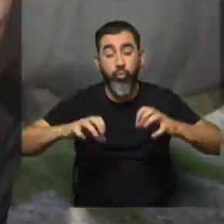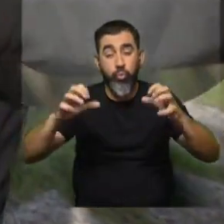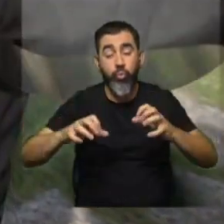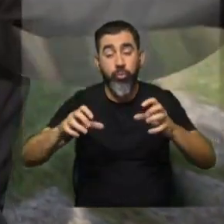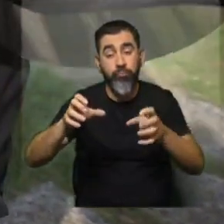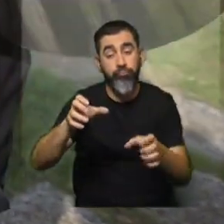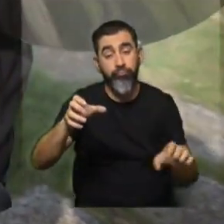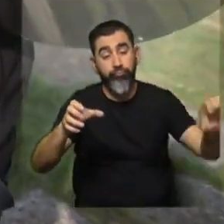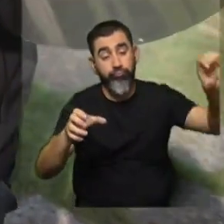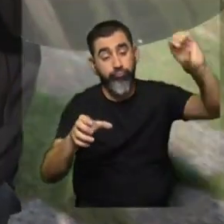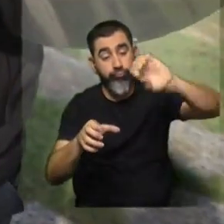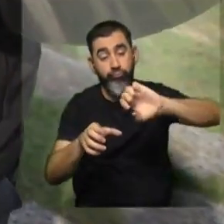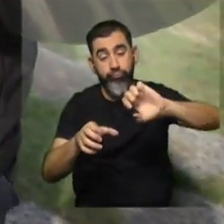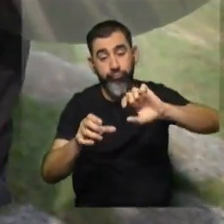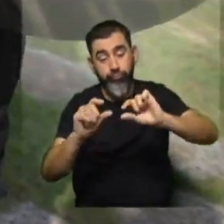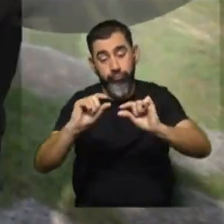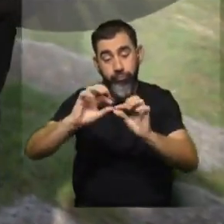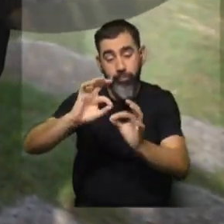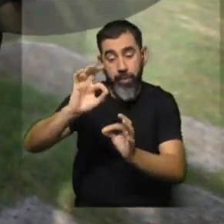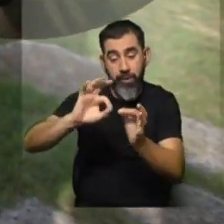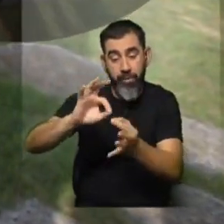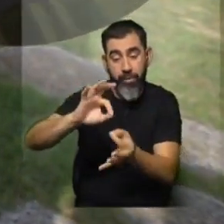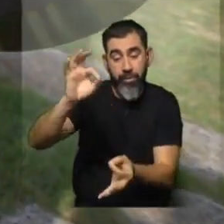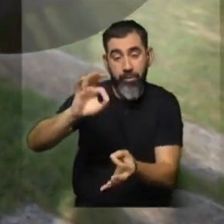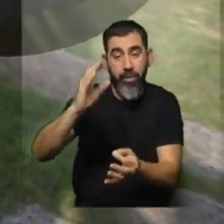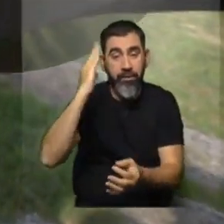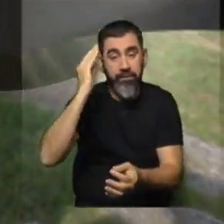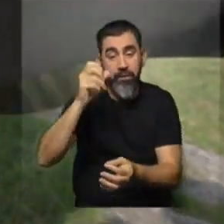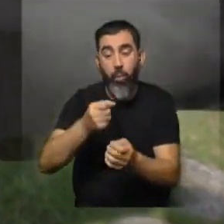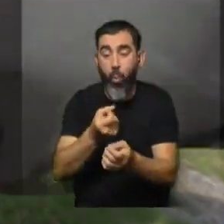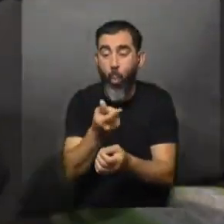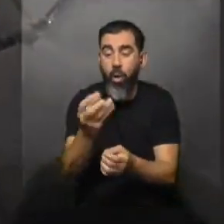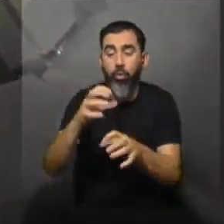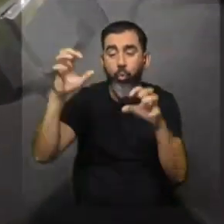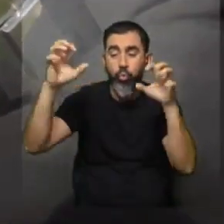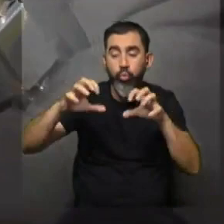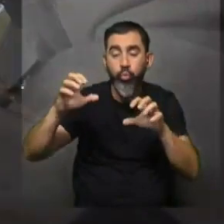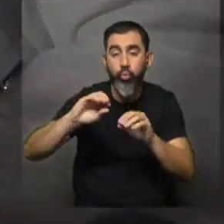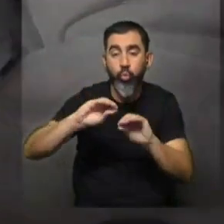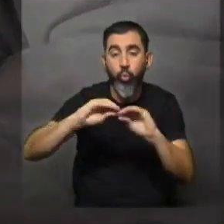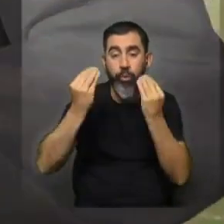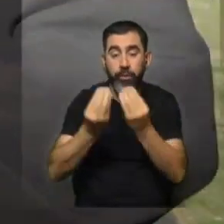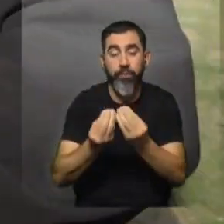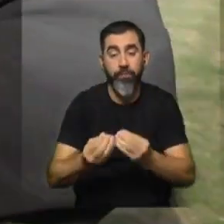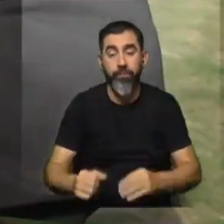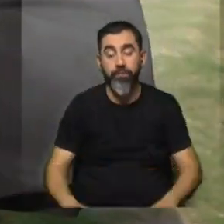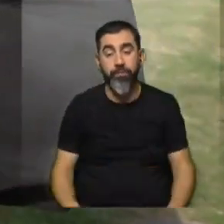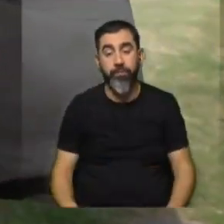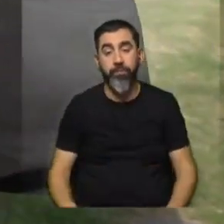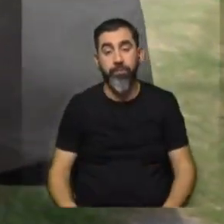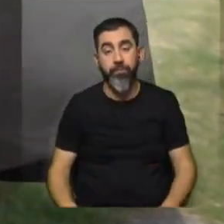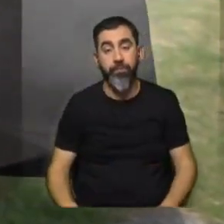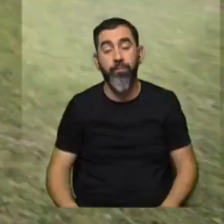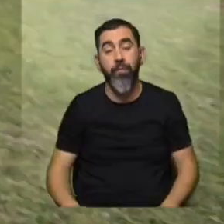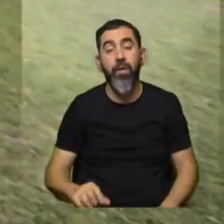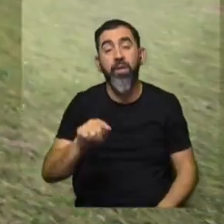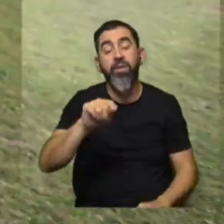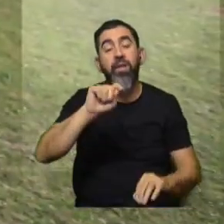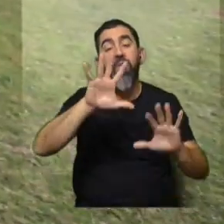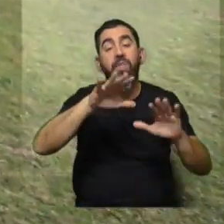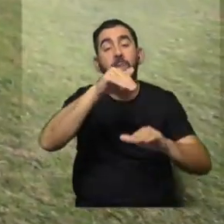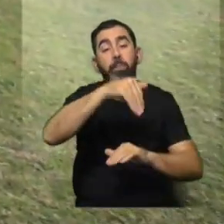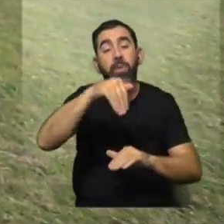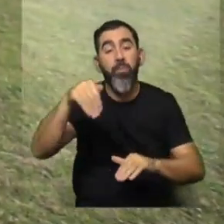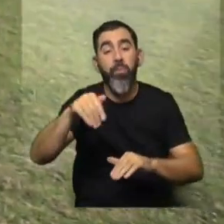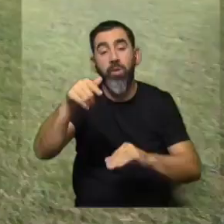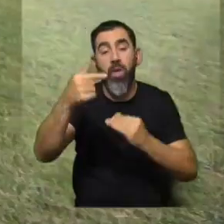una probeta graduada y esta es la precipitación que se realiza. Cuando esta probeta es de 10 milímetros. Este es el